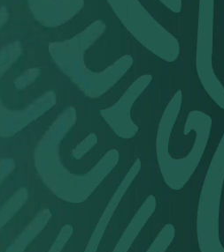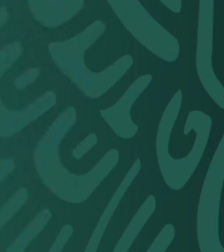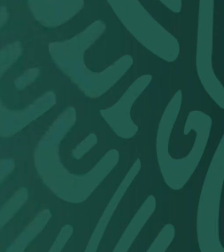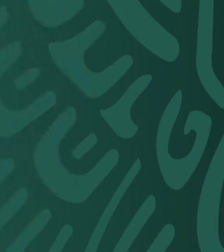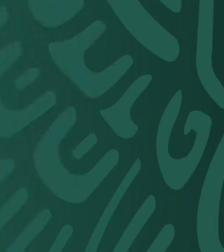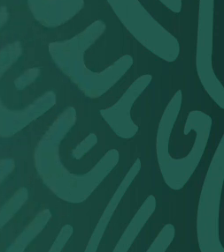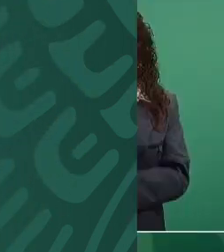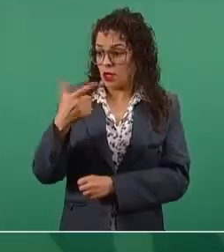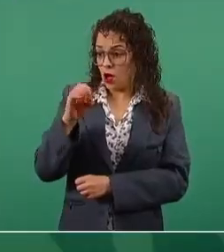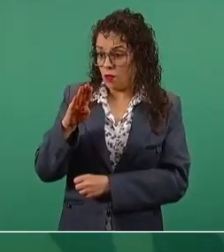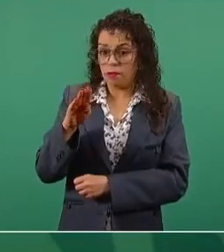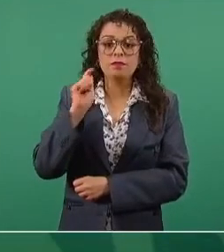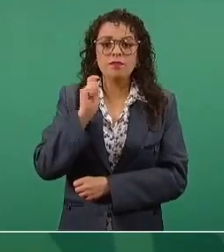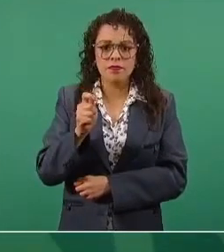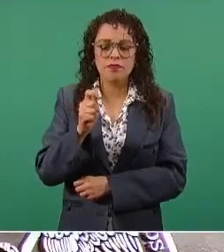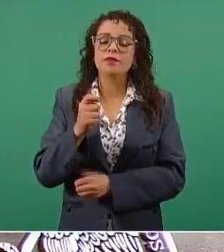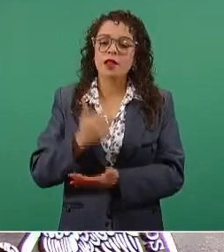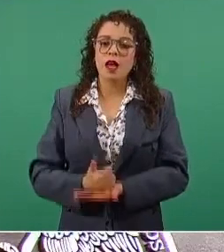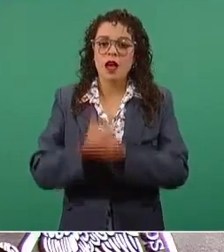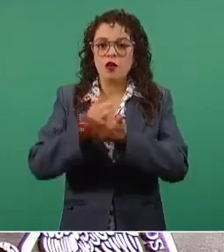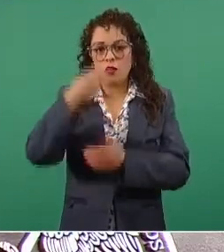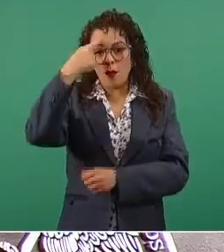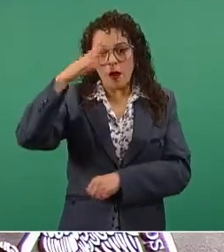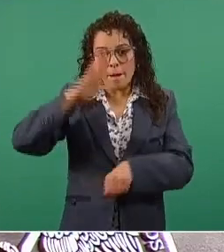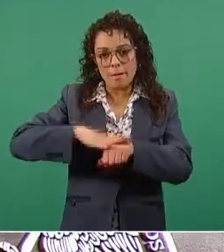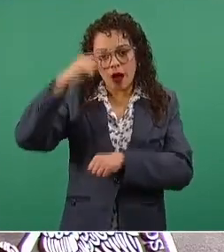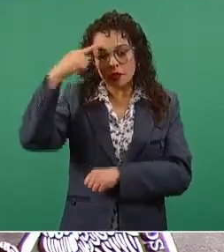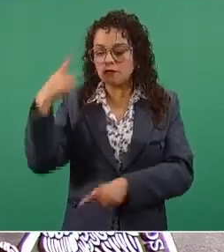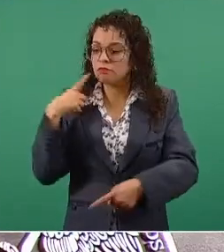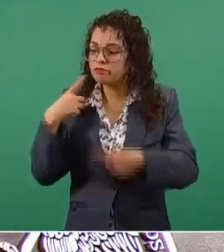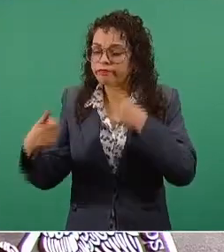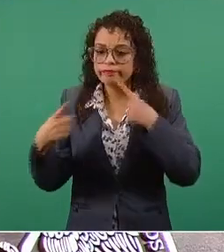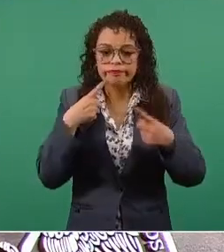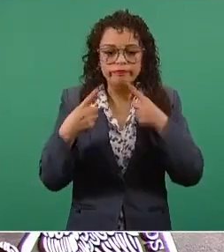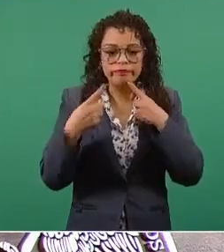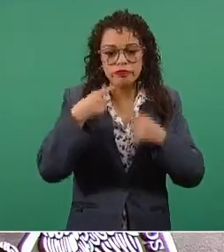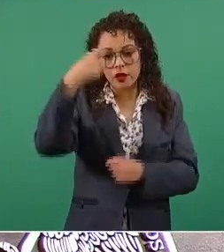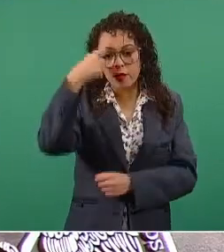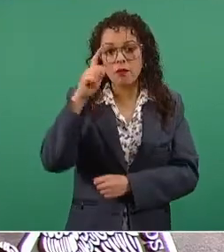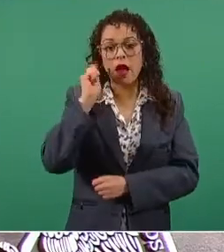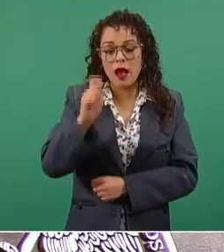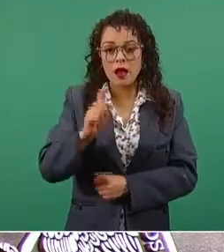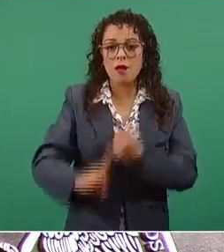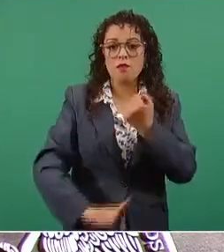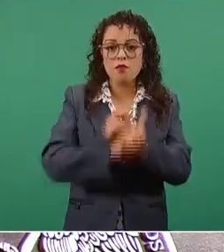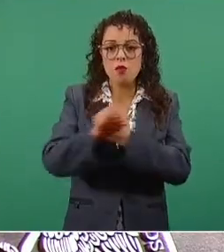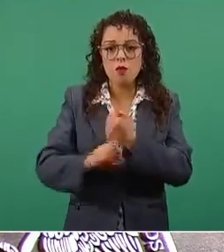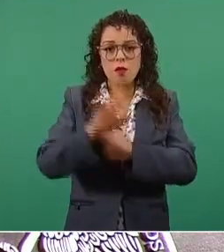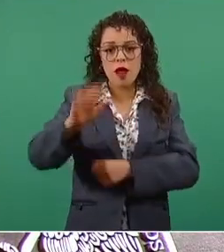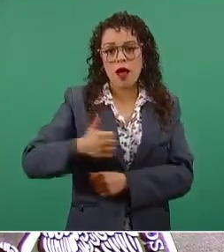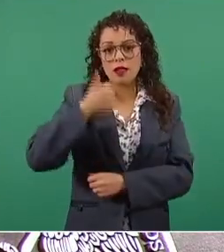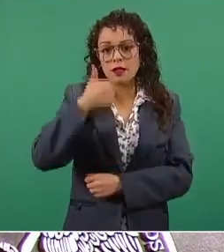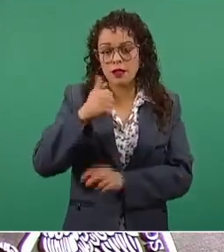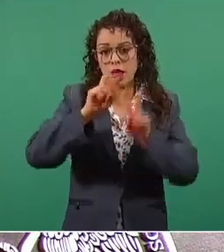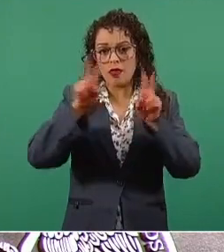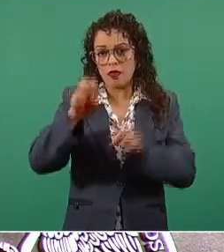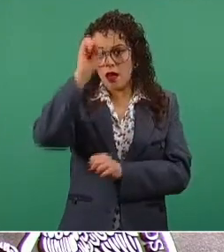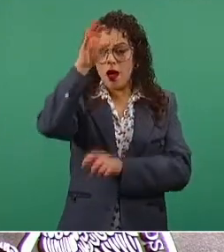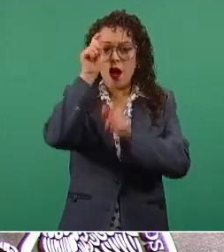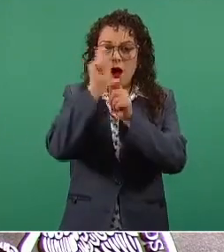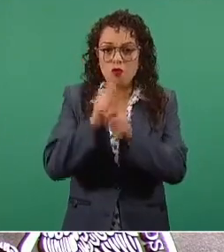de Gobernación, como facilitador del diálogo para la atención de 6 conflictos mineros en los estados